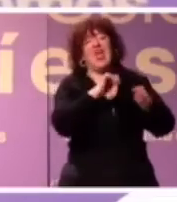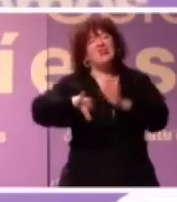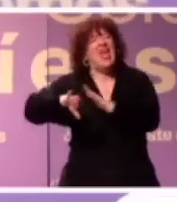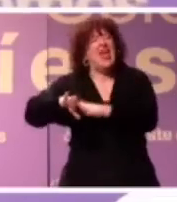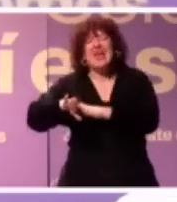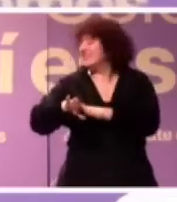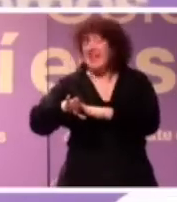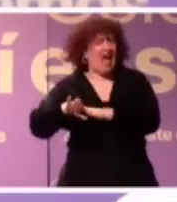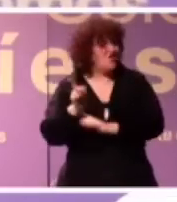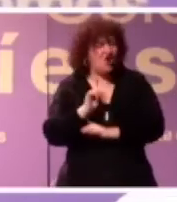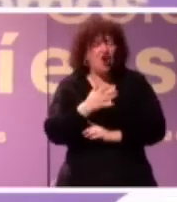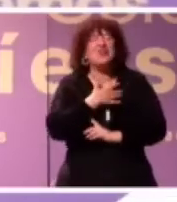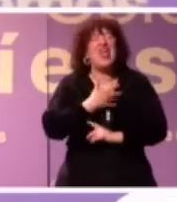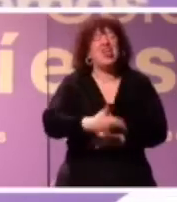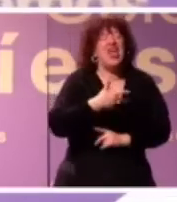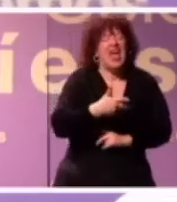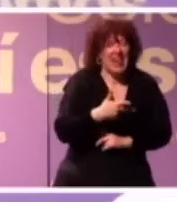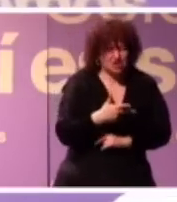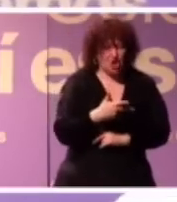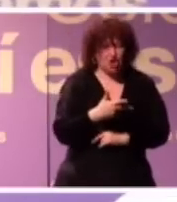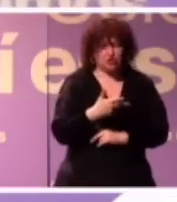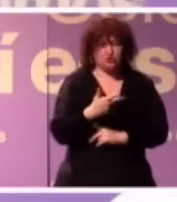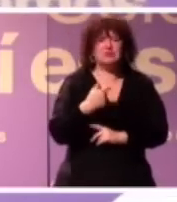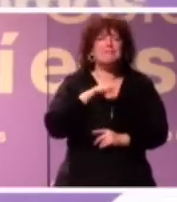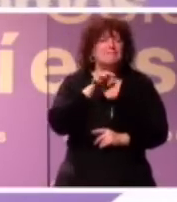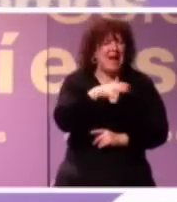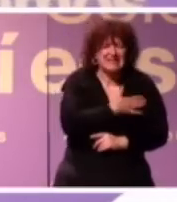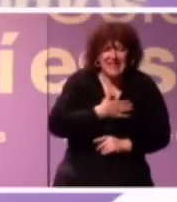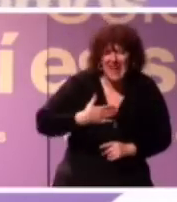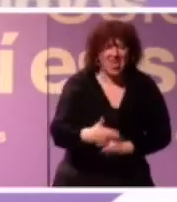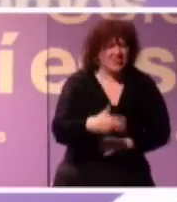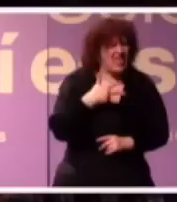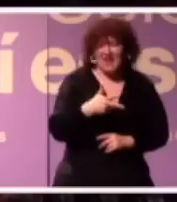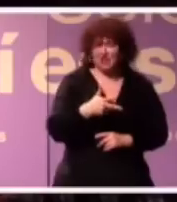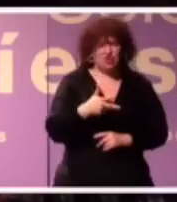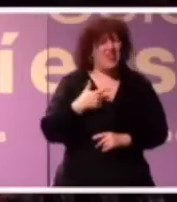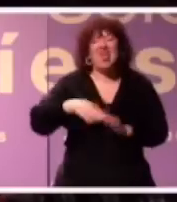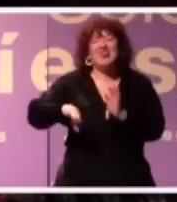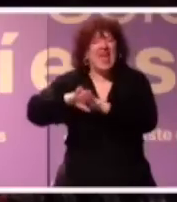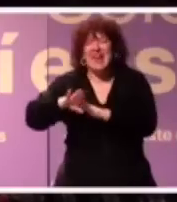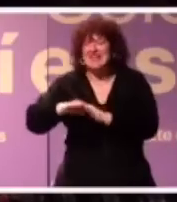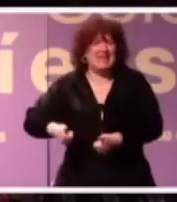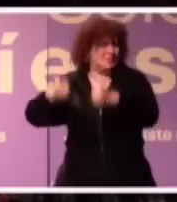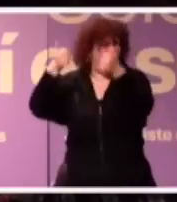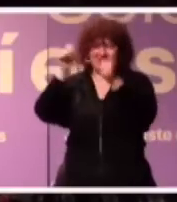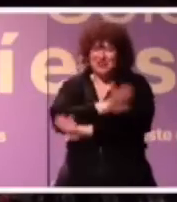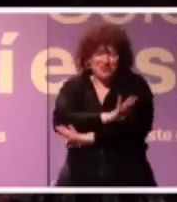porque este va a ser un país de derechos nunca más un país de derechas